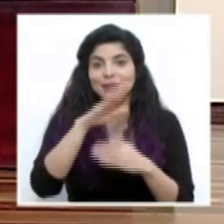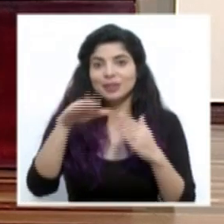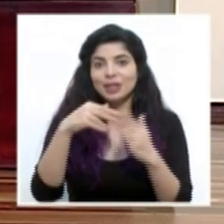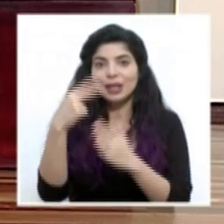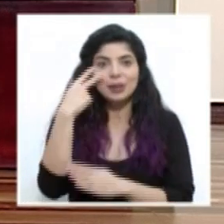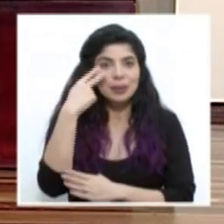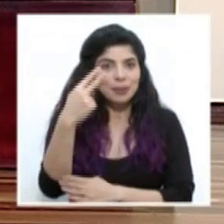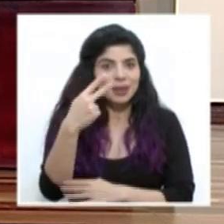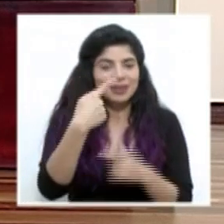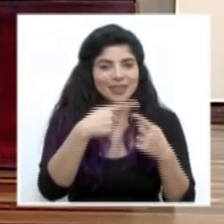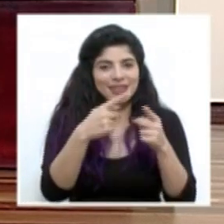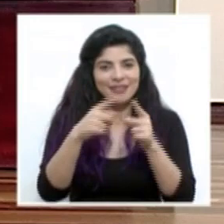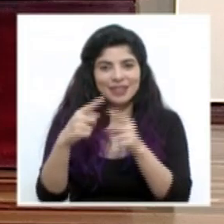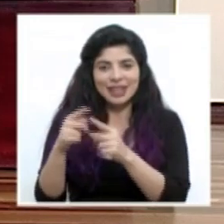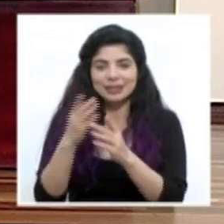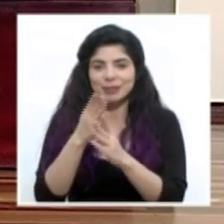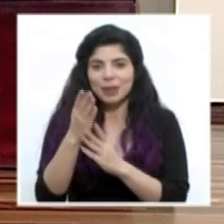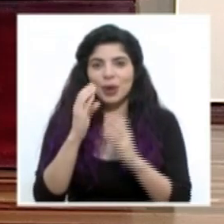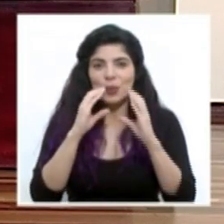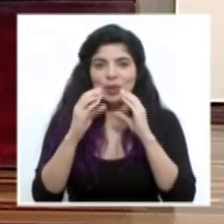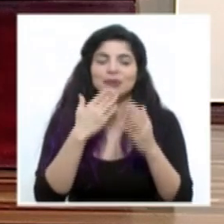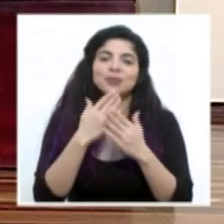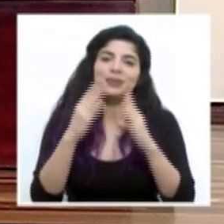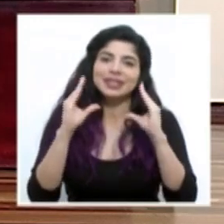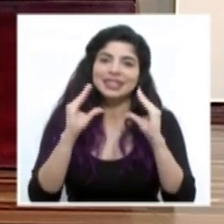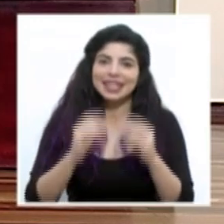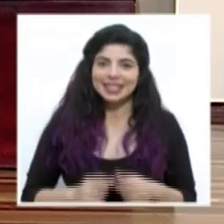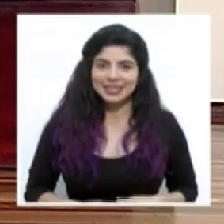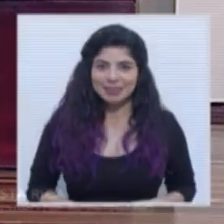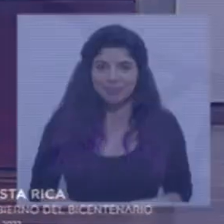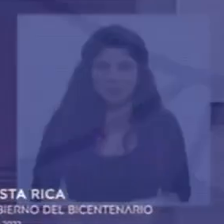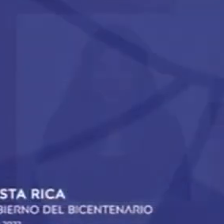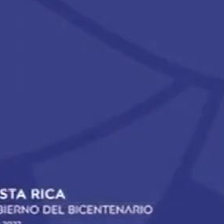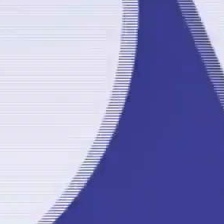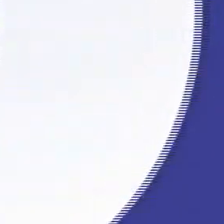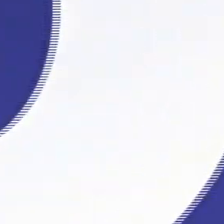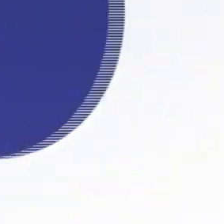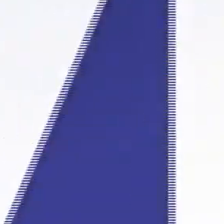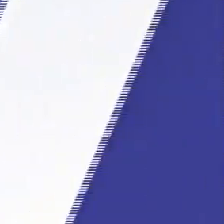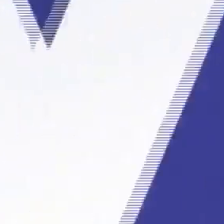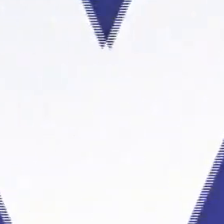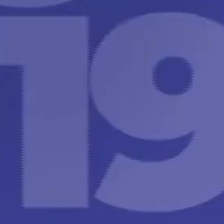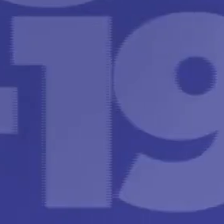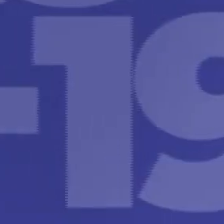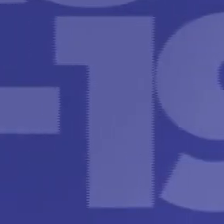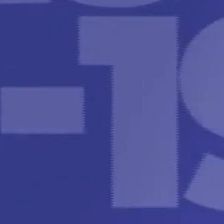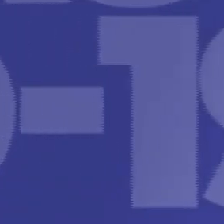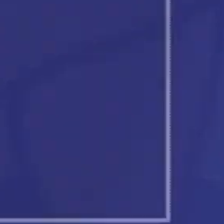siguieron por los diversos medios de comunicación. Muy buenas tardes.